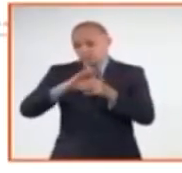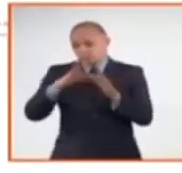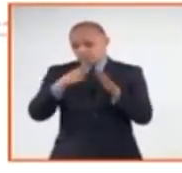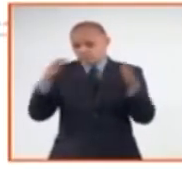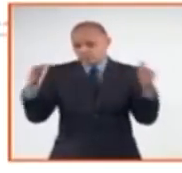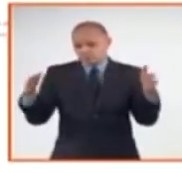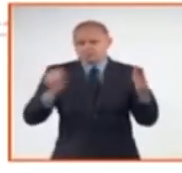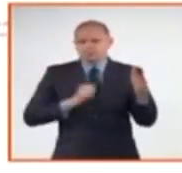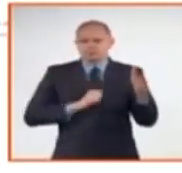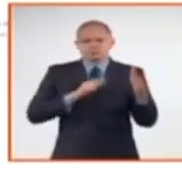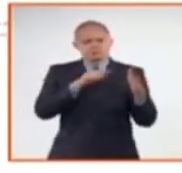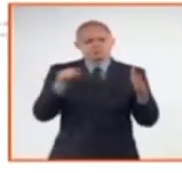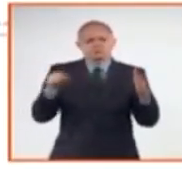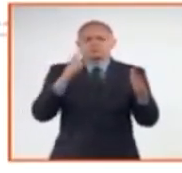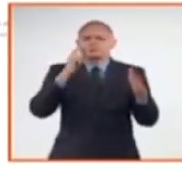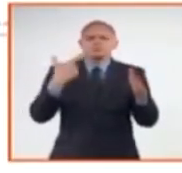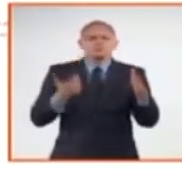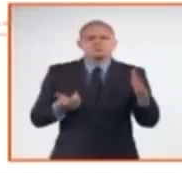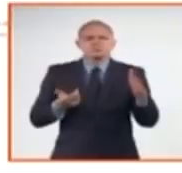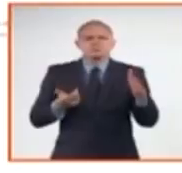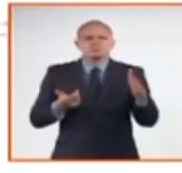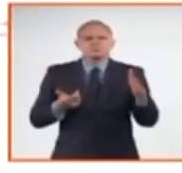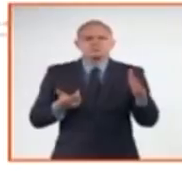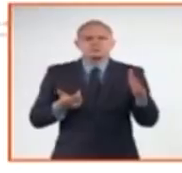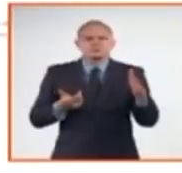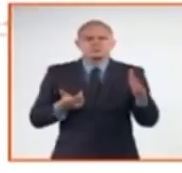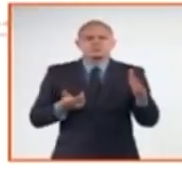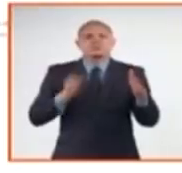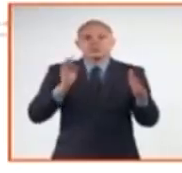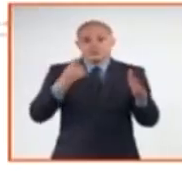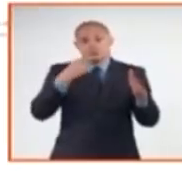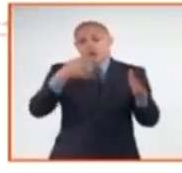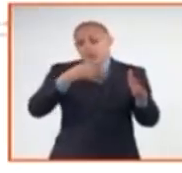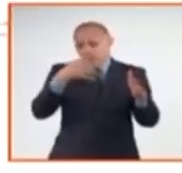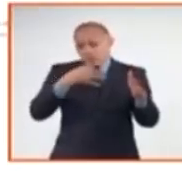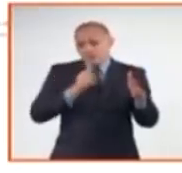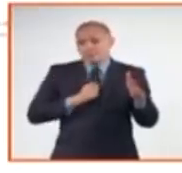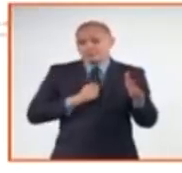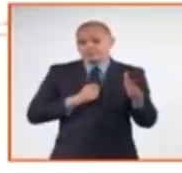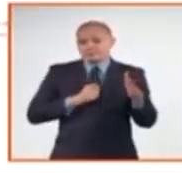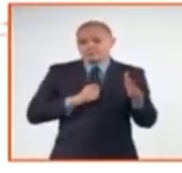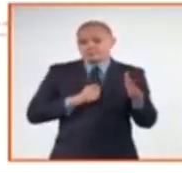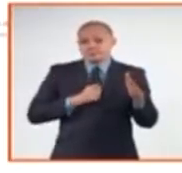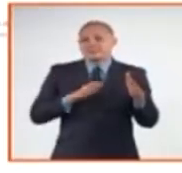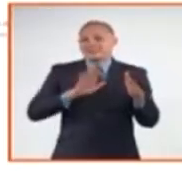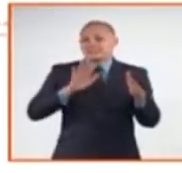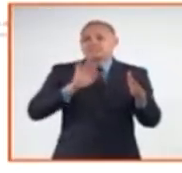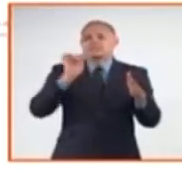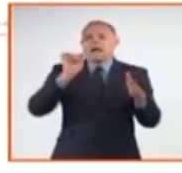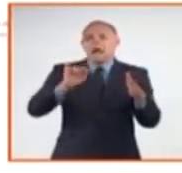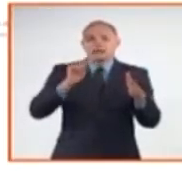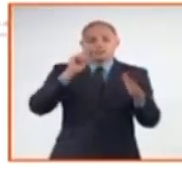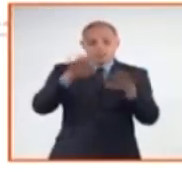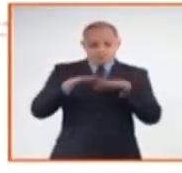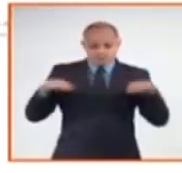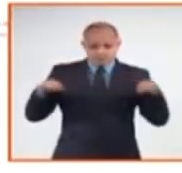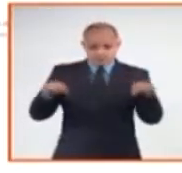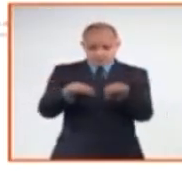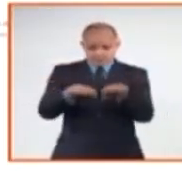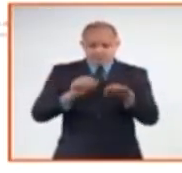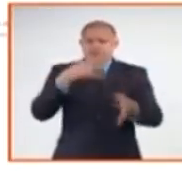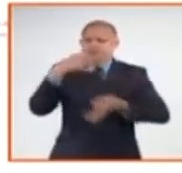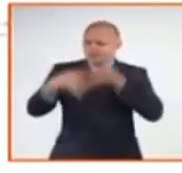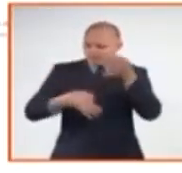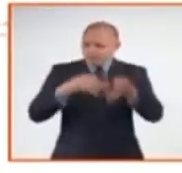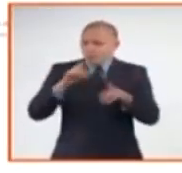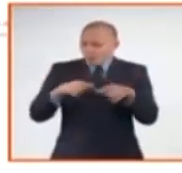lo digo porque también la mesa redonda lo ve nuestro pueblo por lo que también dentro de tu pueblo nacional científico tiene que aclarar porque